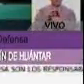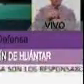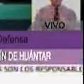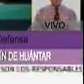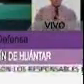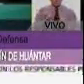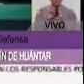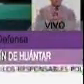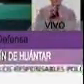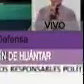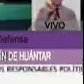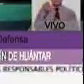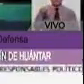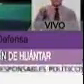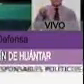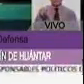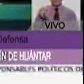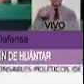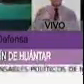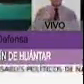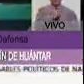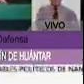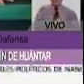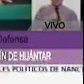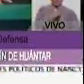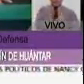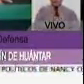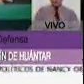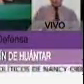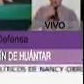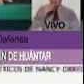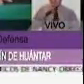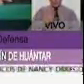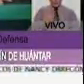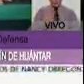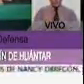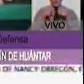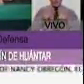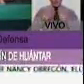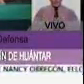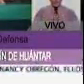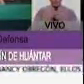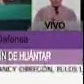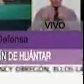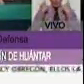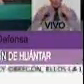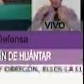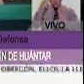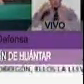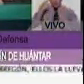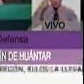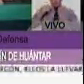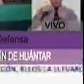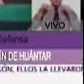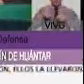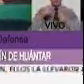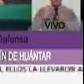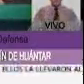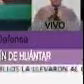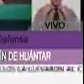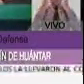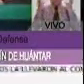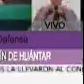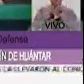de Chavín de Huántar. Lamento de veras que en este contexto político, este